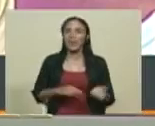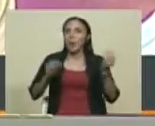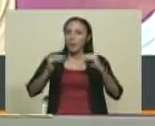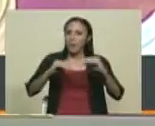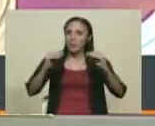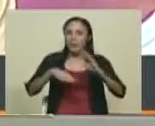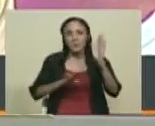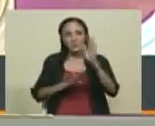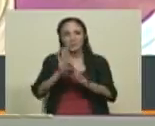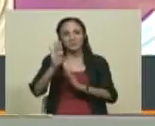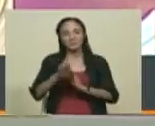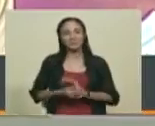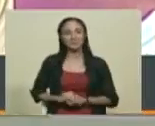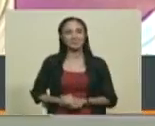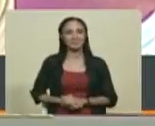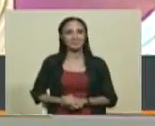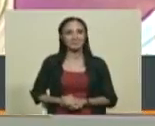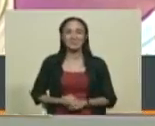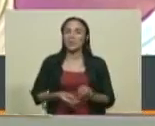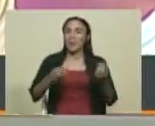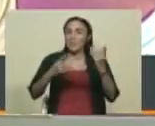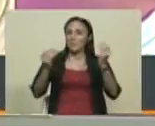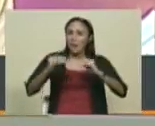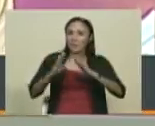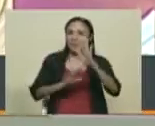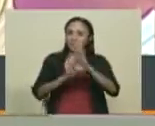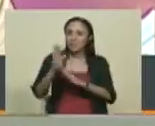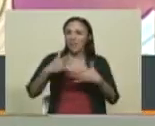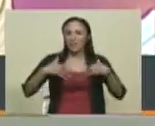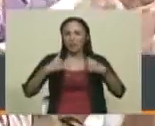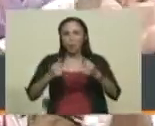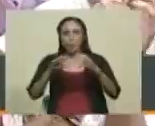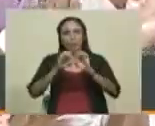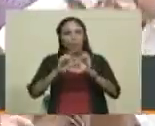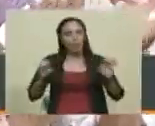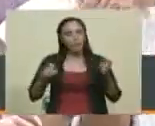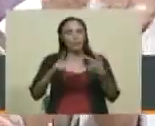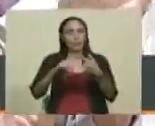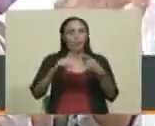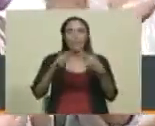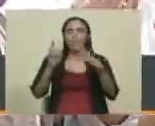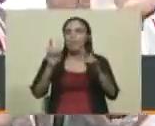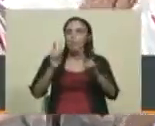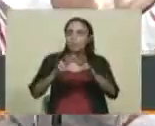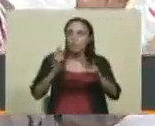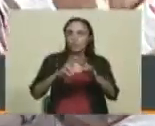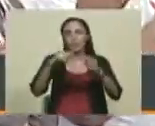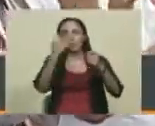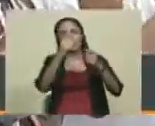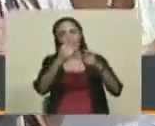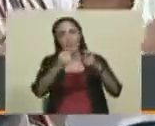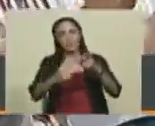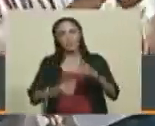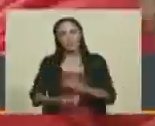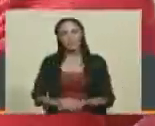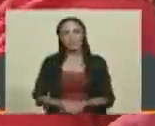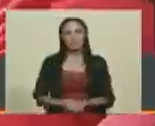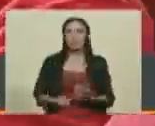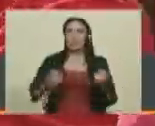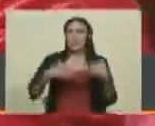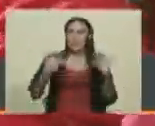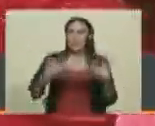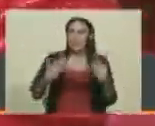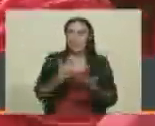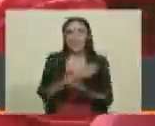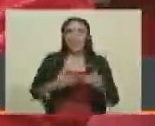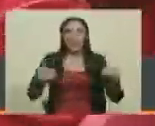un país entero, para la inversión en salud, en educación, en vivienda, en obras públicas, en la felicidad y la